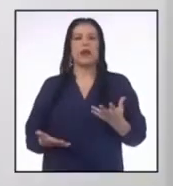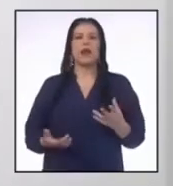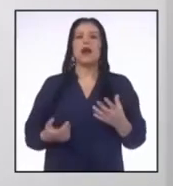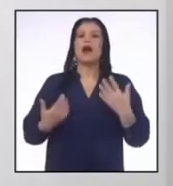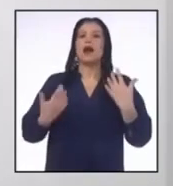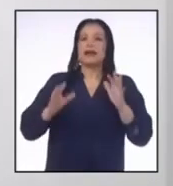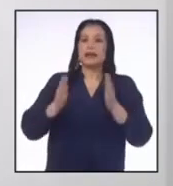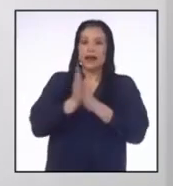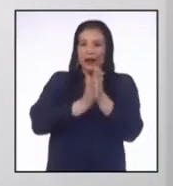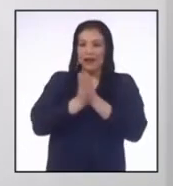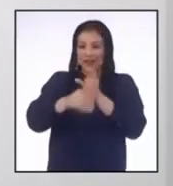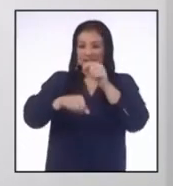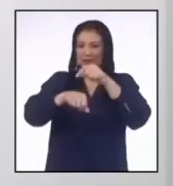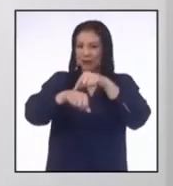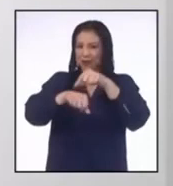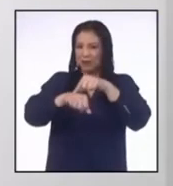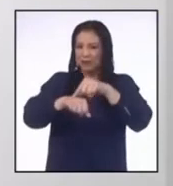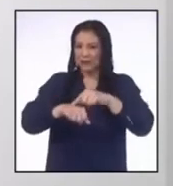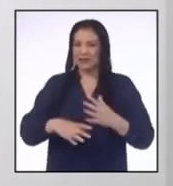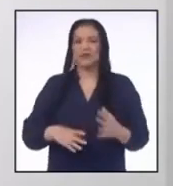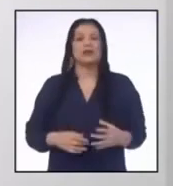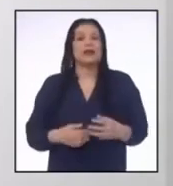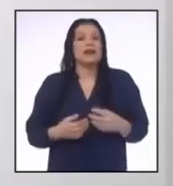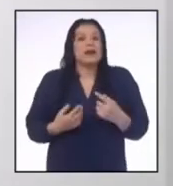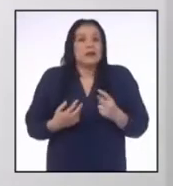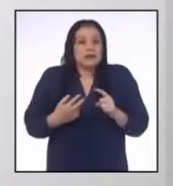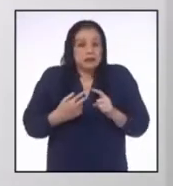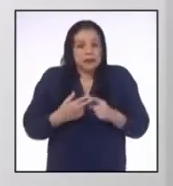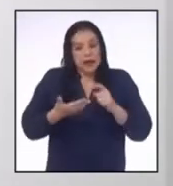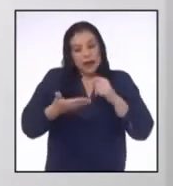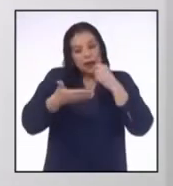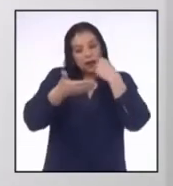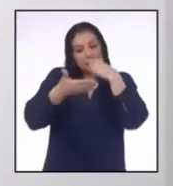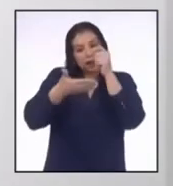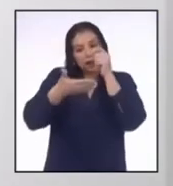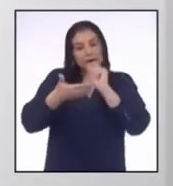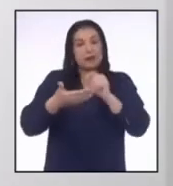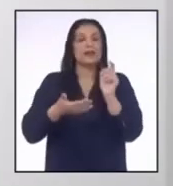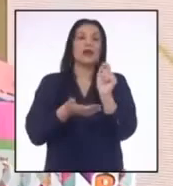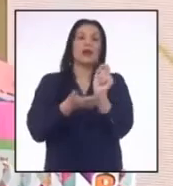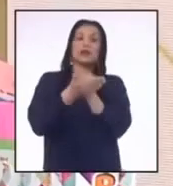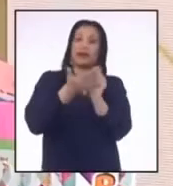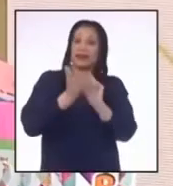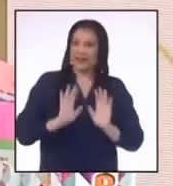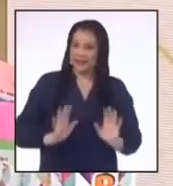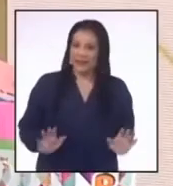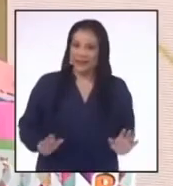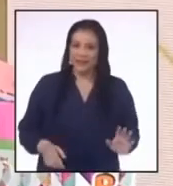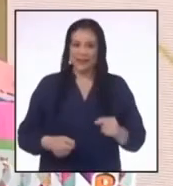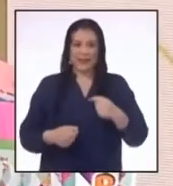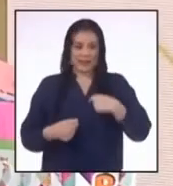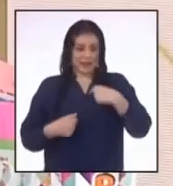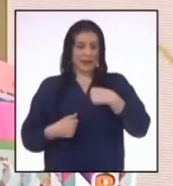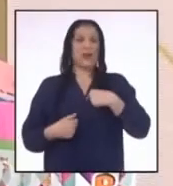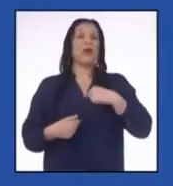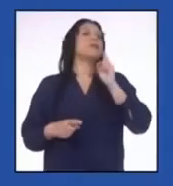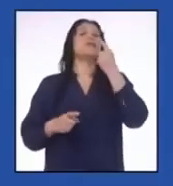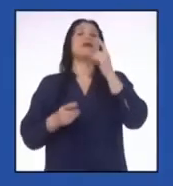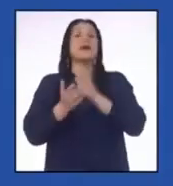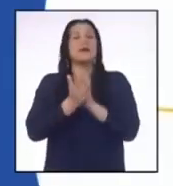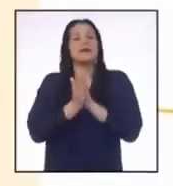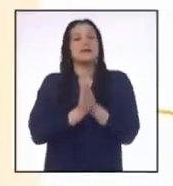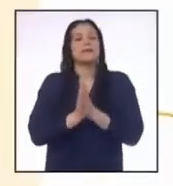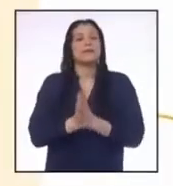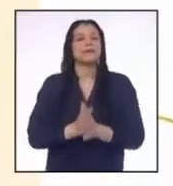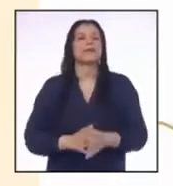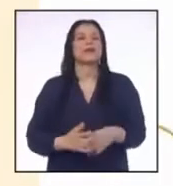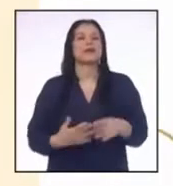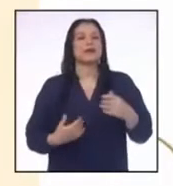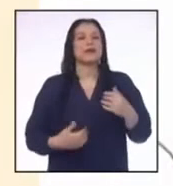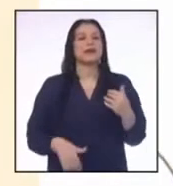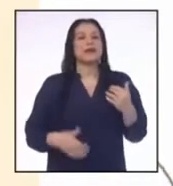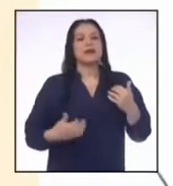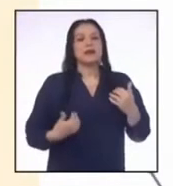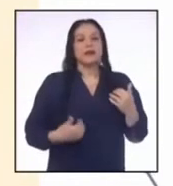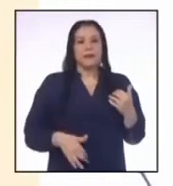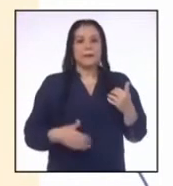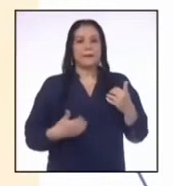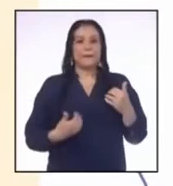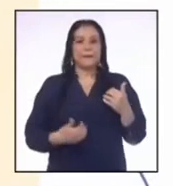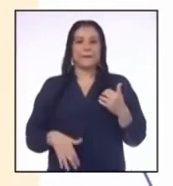Ha llegado el momento. Vamos a revisar sus borradores. Empecemos por el mío, profesora.